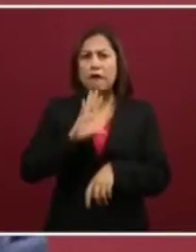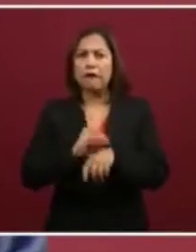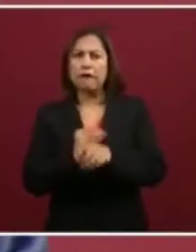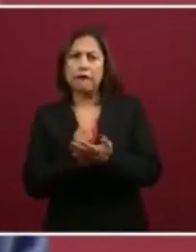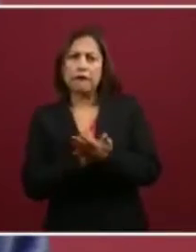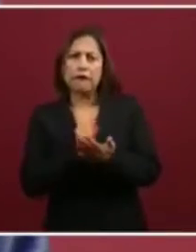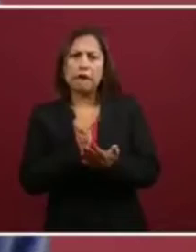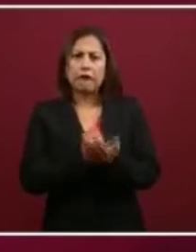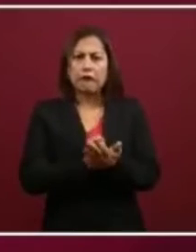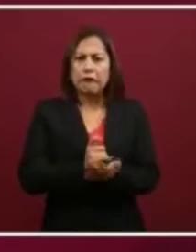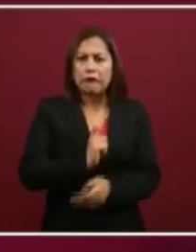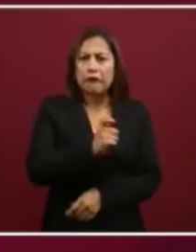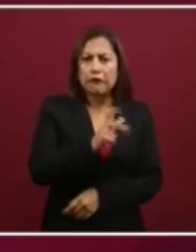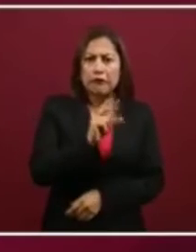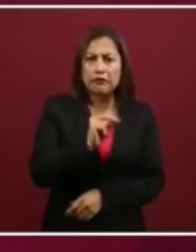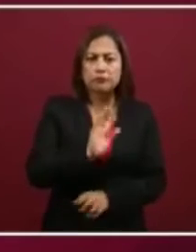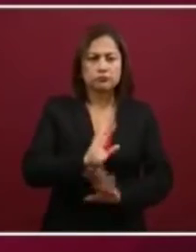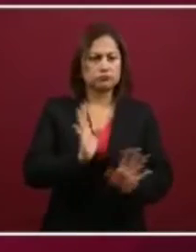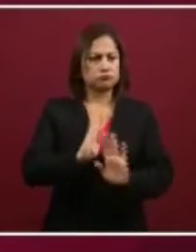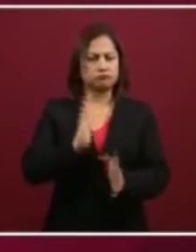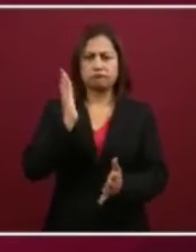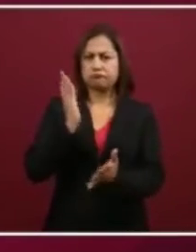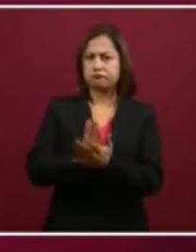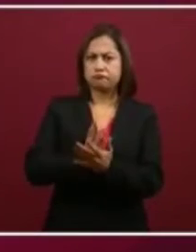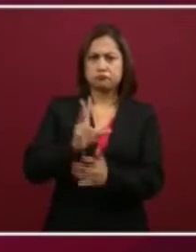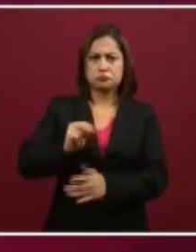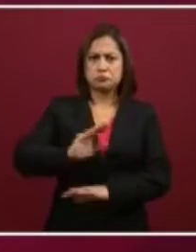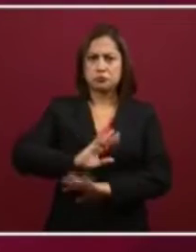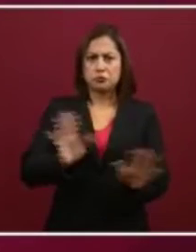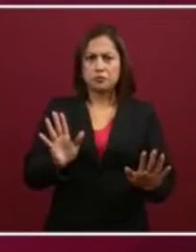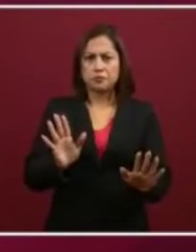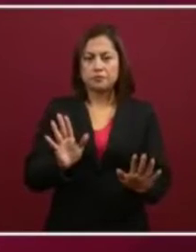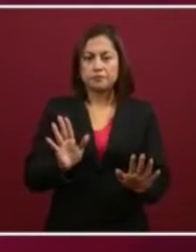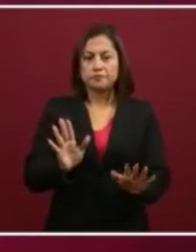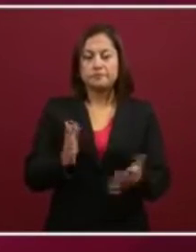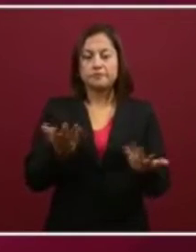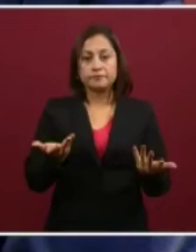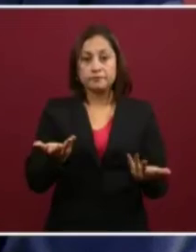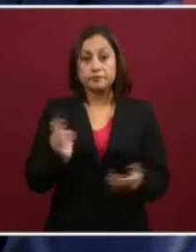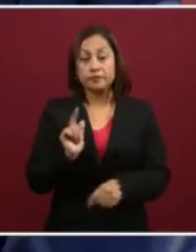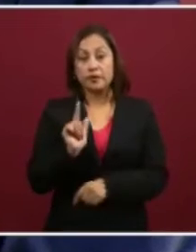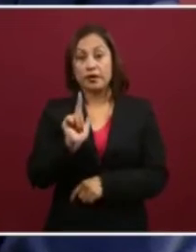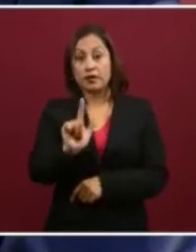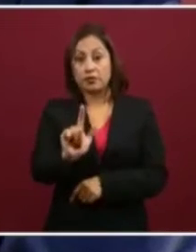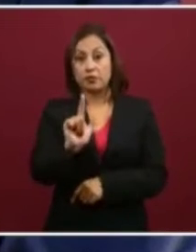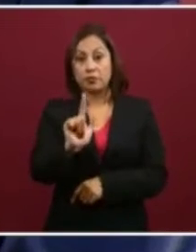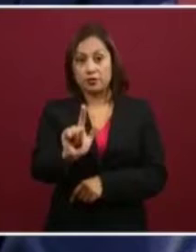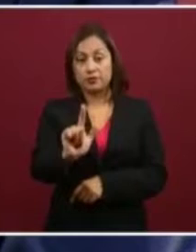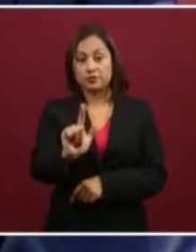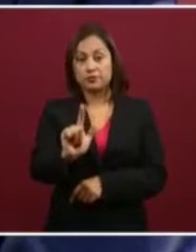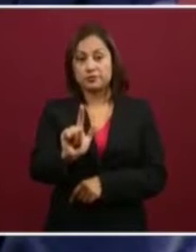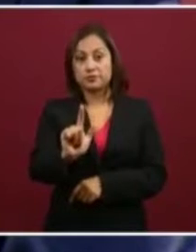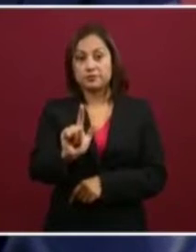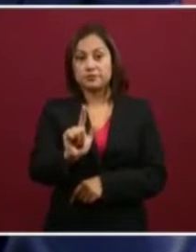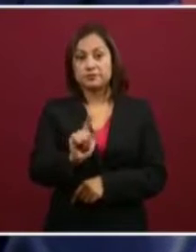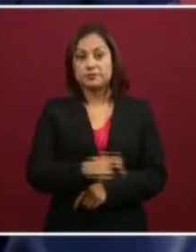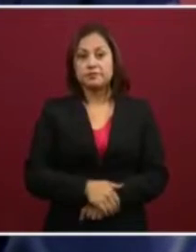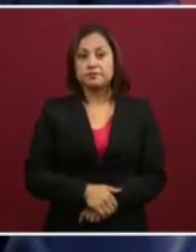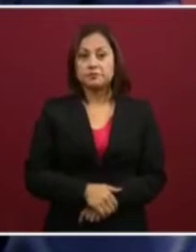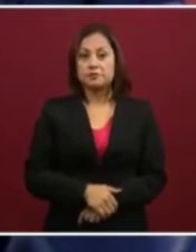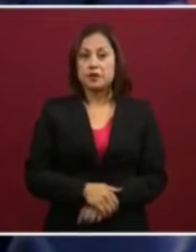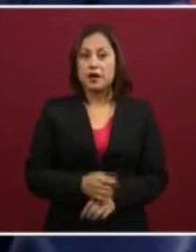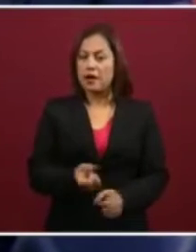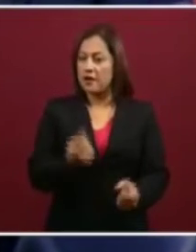impuestos. Y el lunes vamos, como dicen los